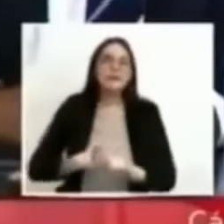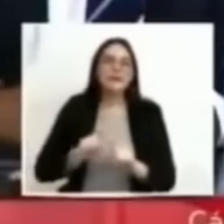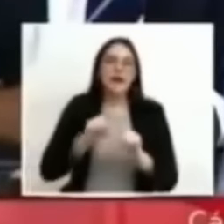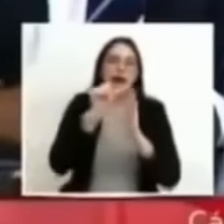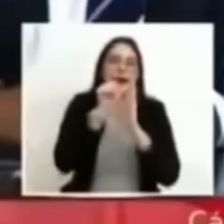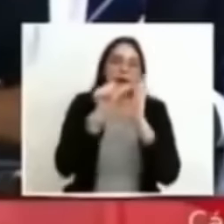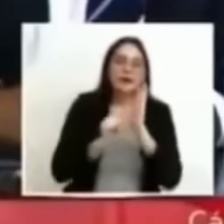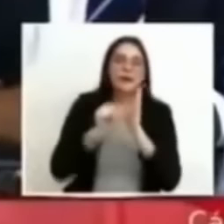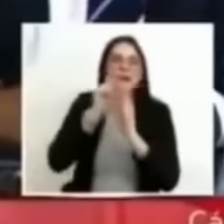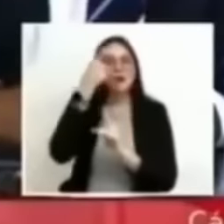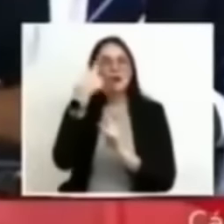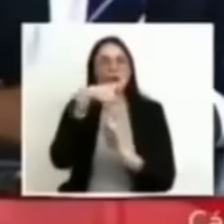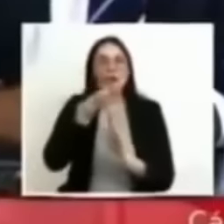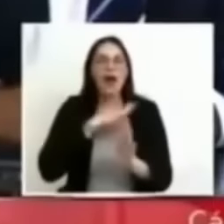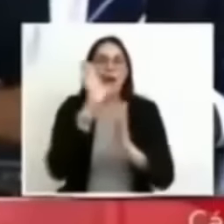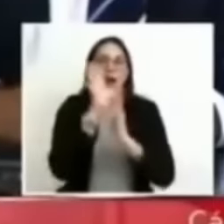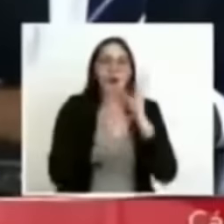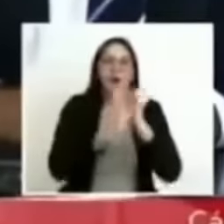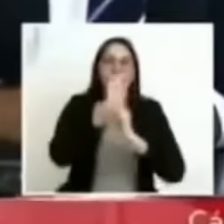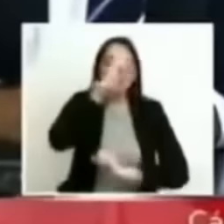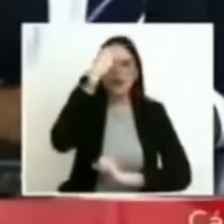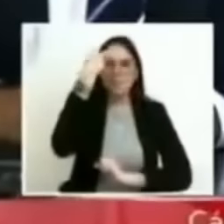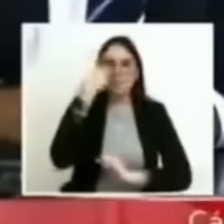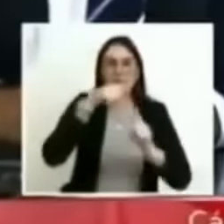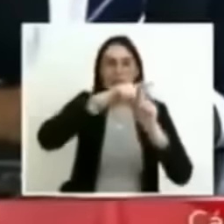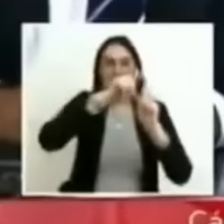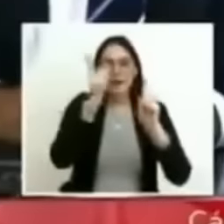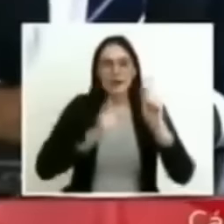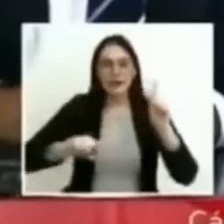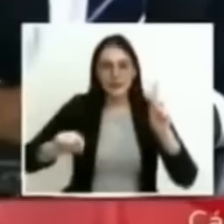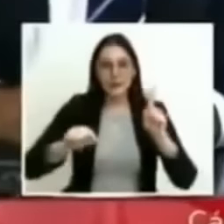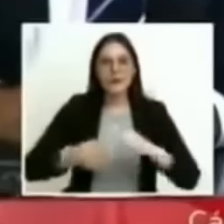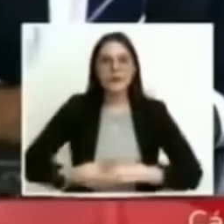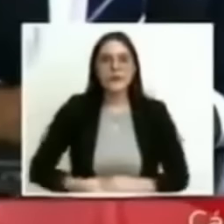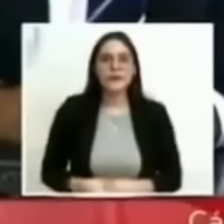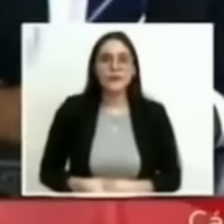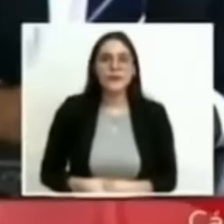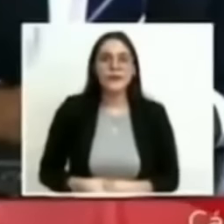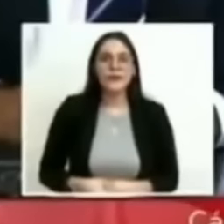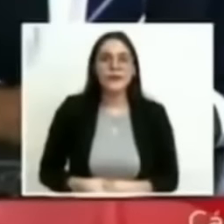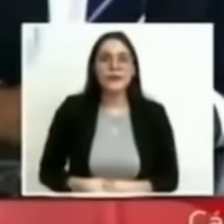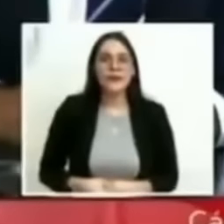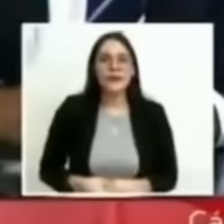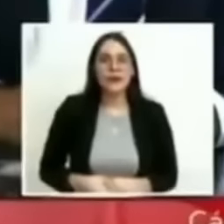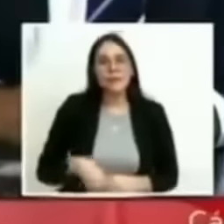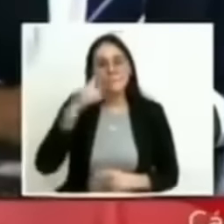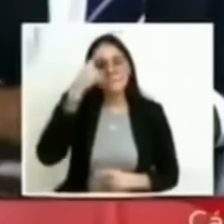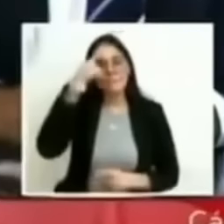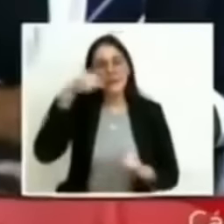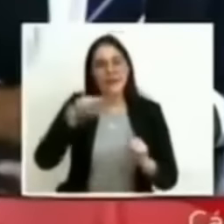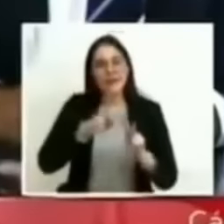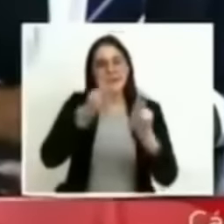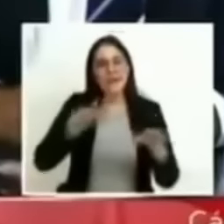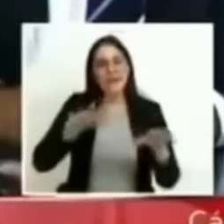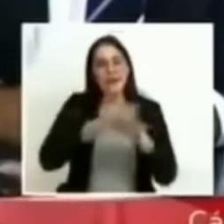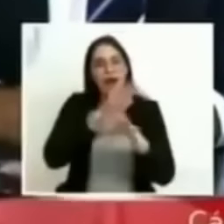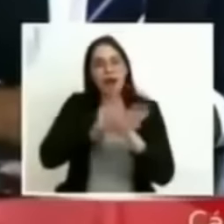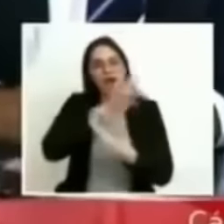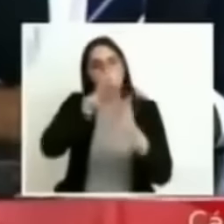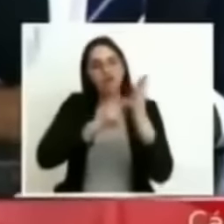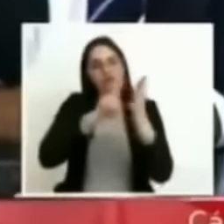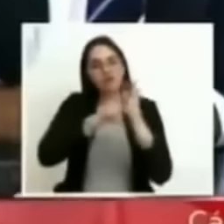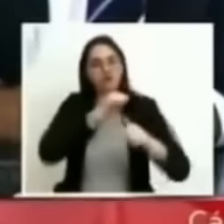Senado de la República, porque en otro tiempo este tipo de cosas se ignoraban, se pasaban de largo, trataban de ponernos